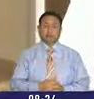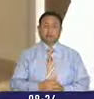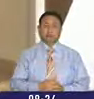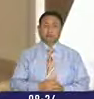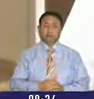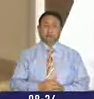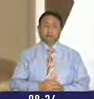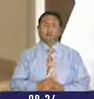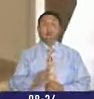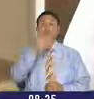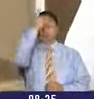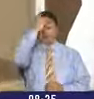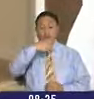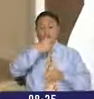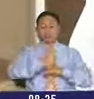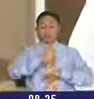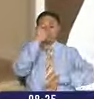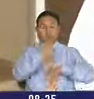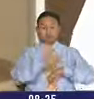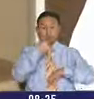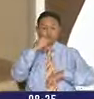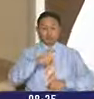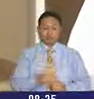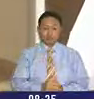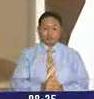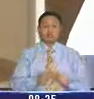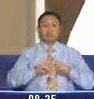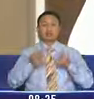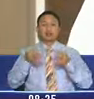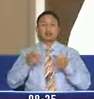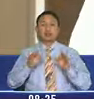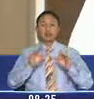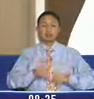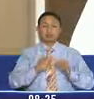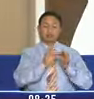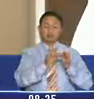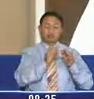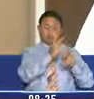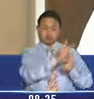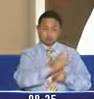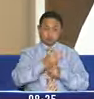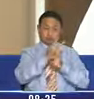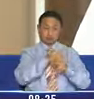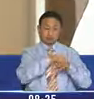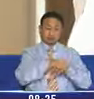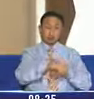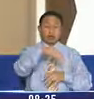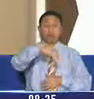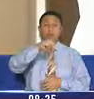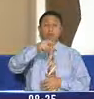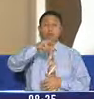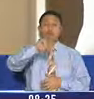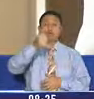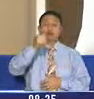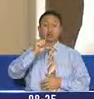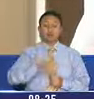sentencia básicamente nos establece que hay formas de reparación, de remediación del río Monjas. Quito